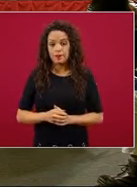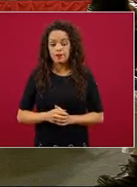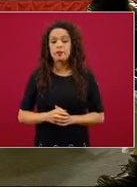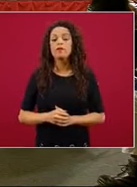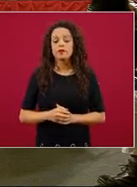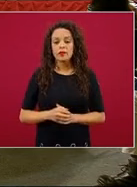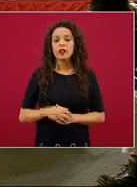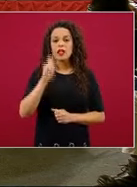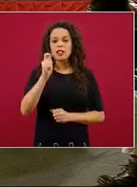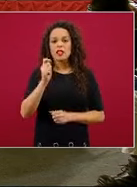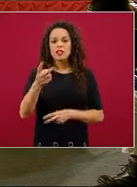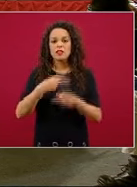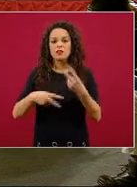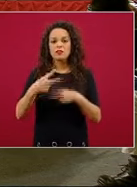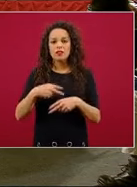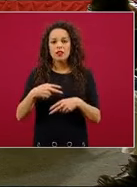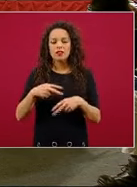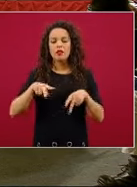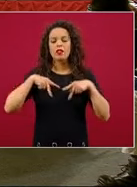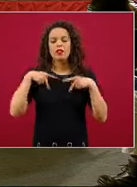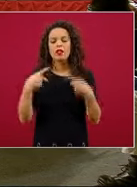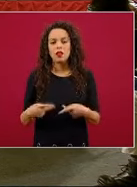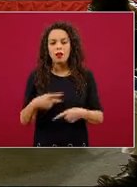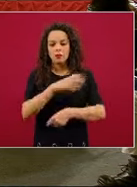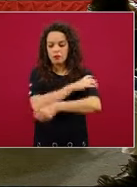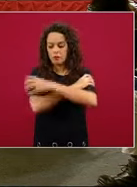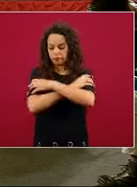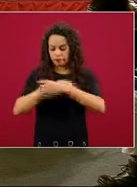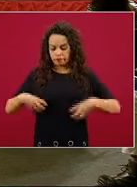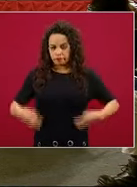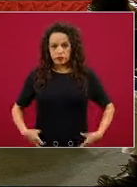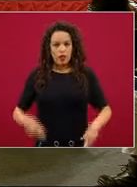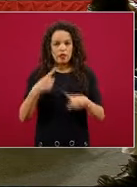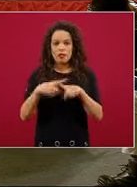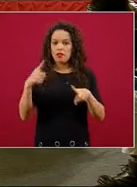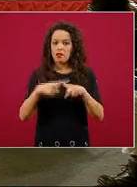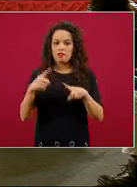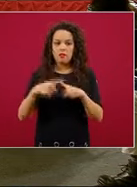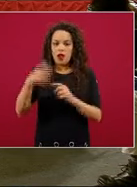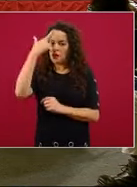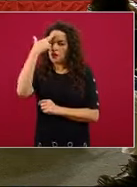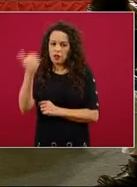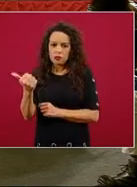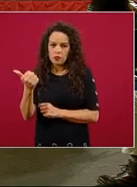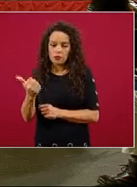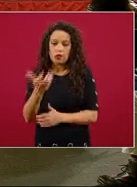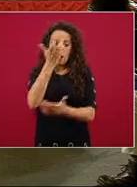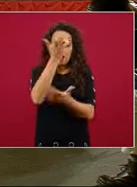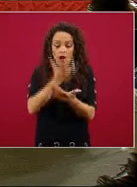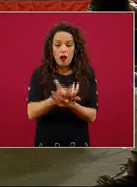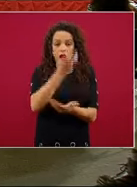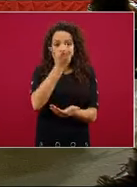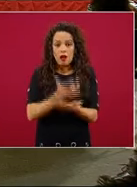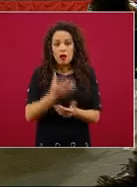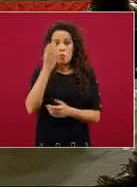deterioro de los músculos. Por múltiples razones, el reposo prolongado, ciertos